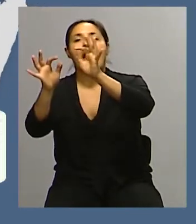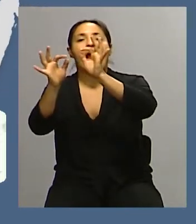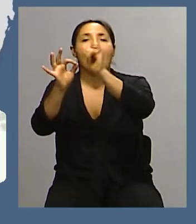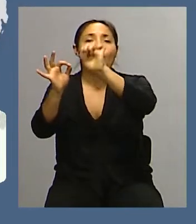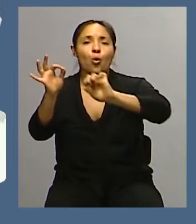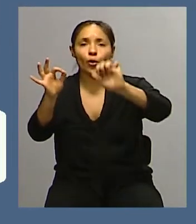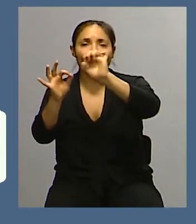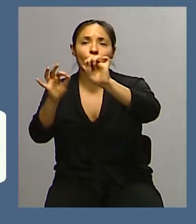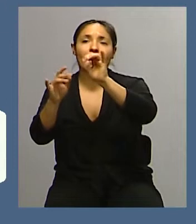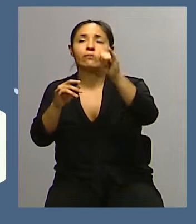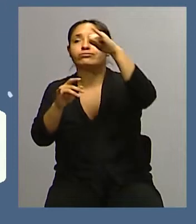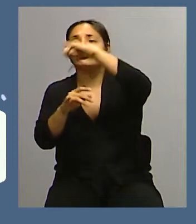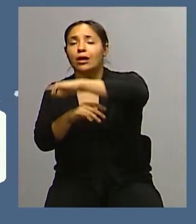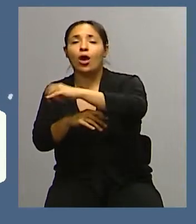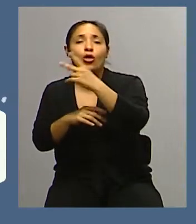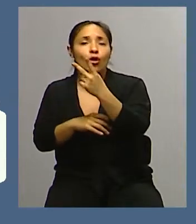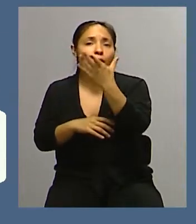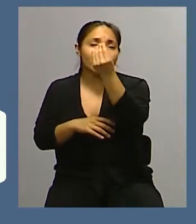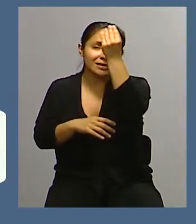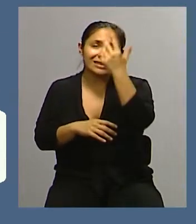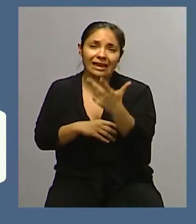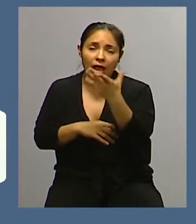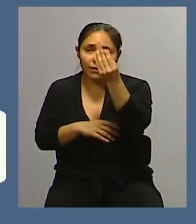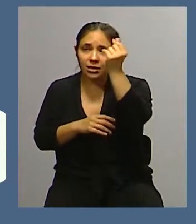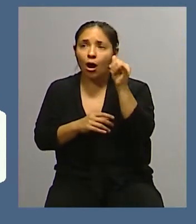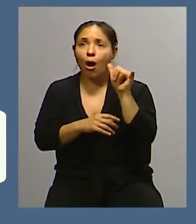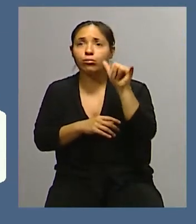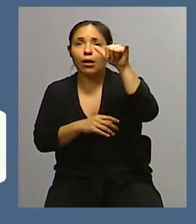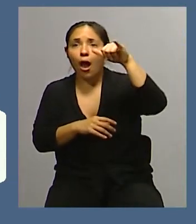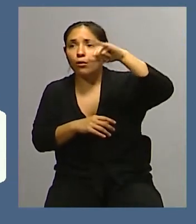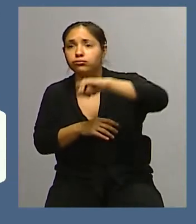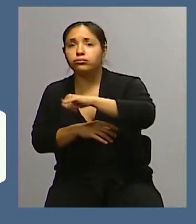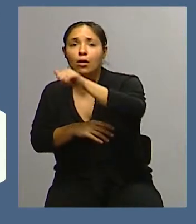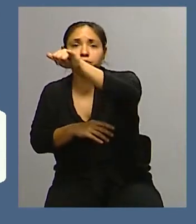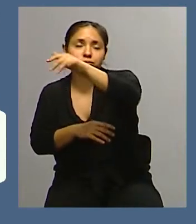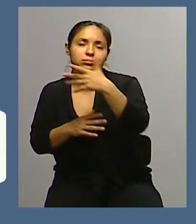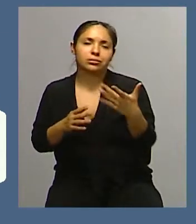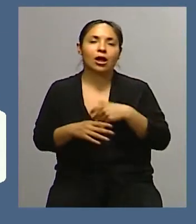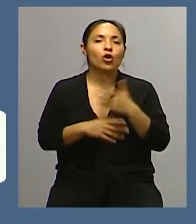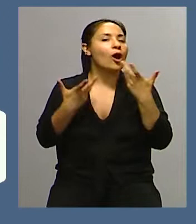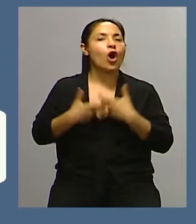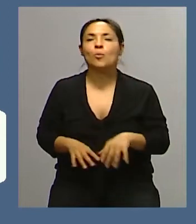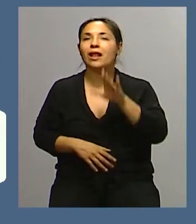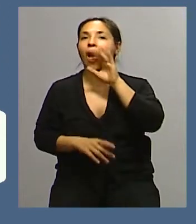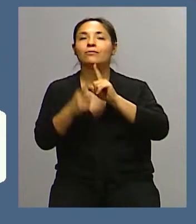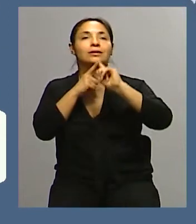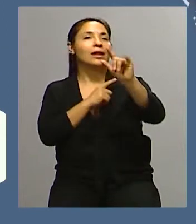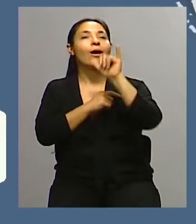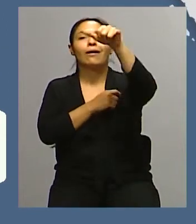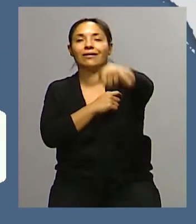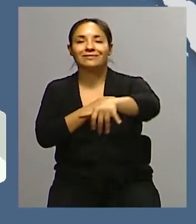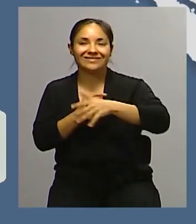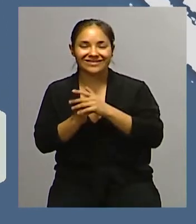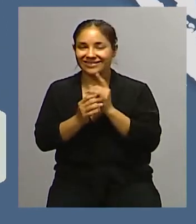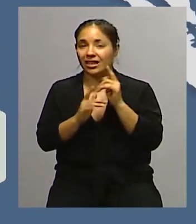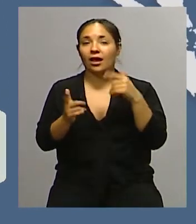o 2 conexiones, son vuelos muy onerosos porque no son vuelos comunes, digamos, no es como ir a Estados Unidos, sino que son pocos los